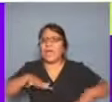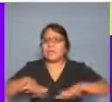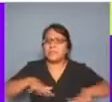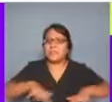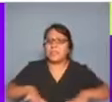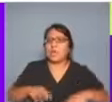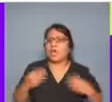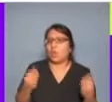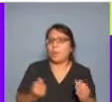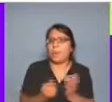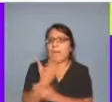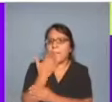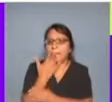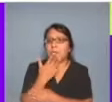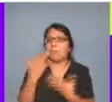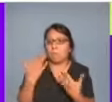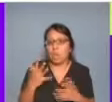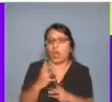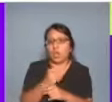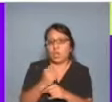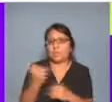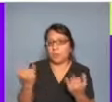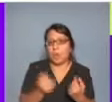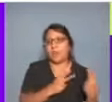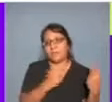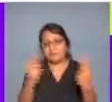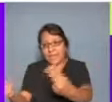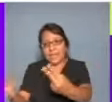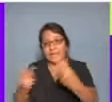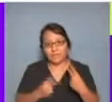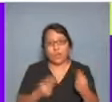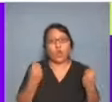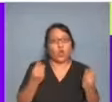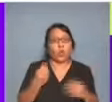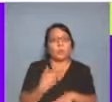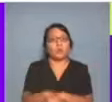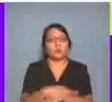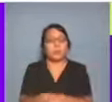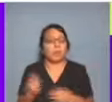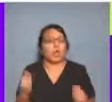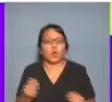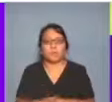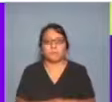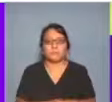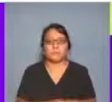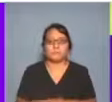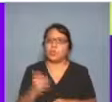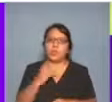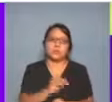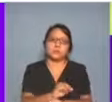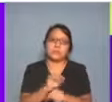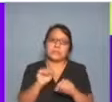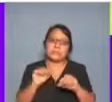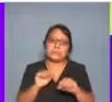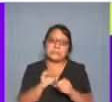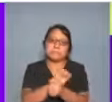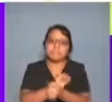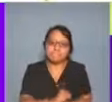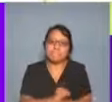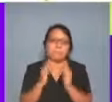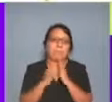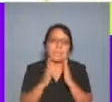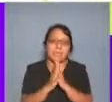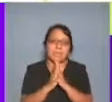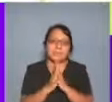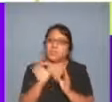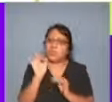haciendo ahora por la mañana si te ayuda que empiecen a circular los colectivos cómo te estaba manejando con taxi cómo era no no salía de mi casa porque lo único que tengo es